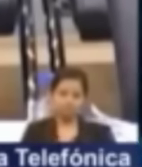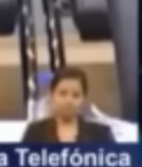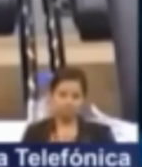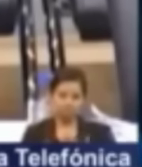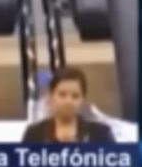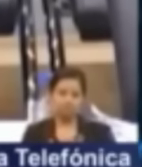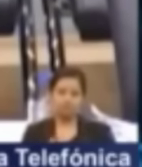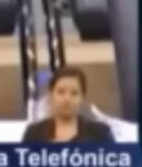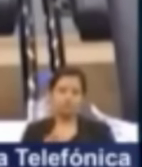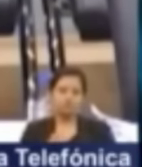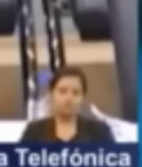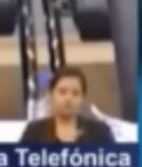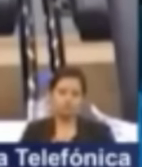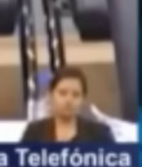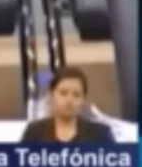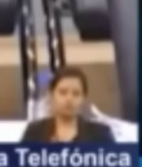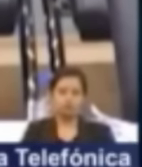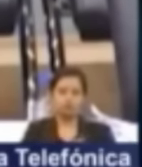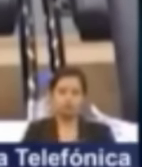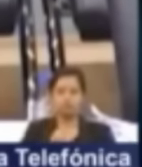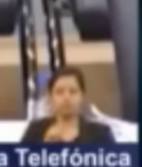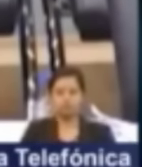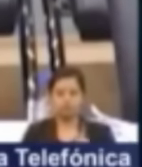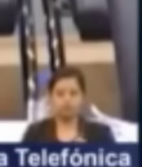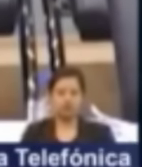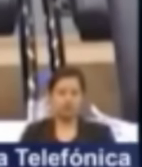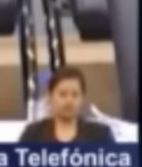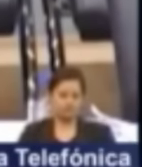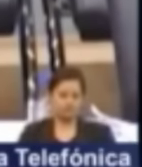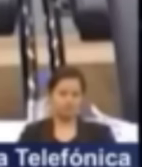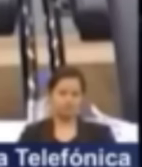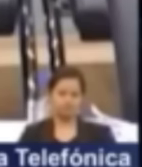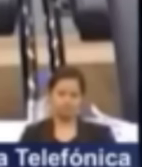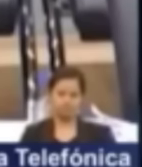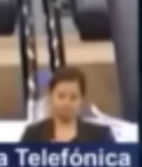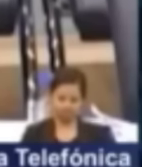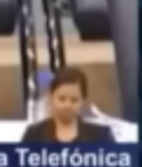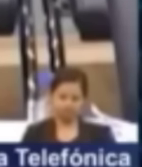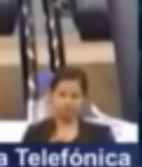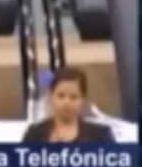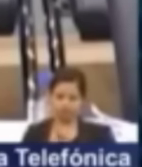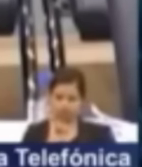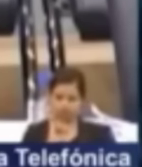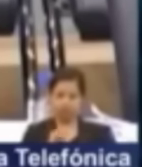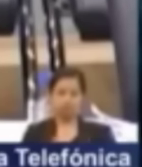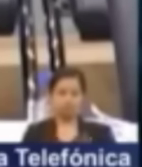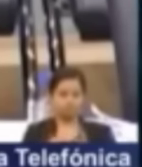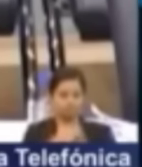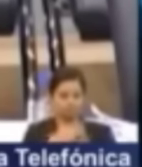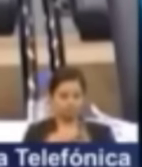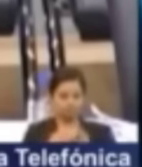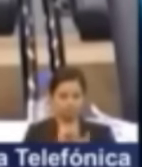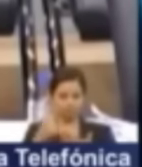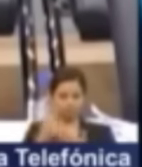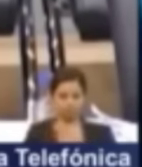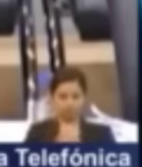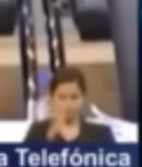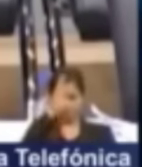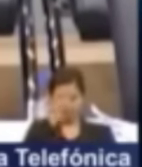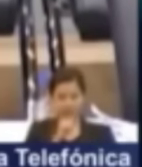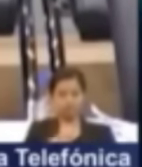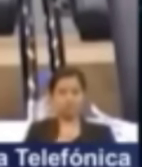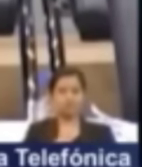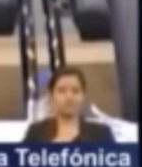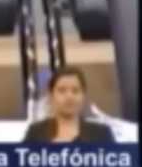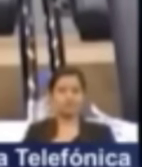que seguir, y es importante que se cubran esas rutas, pues para poder brindar también la atención de parte de las autoridades de